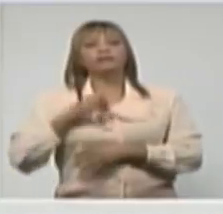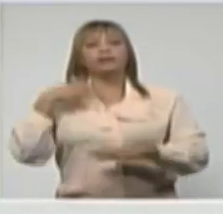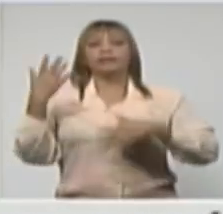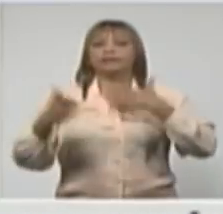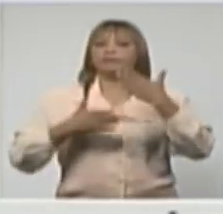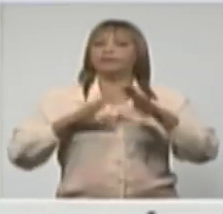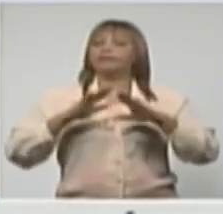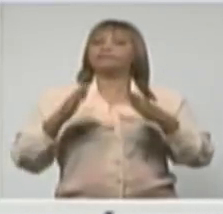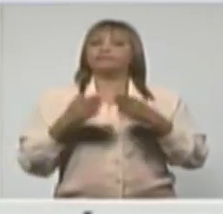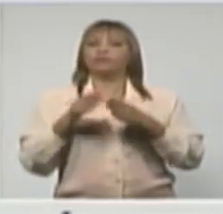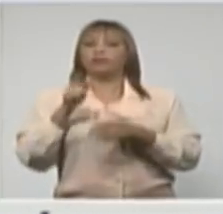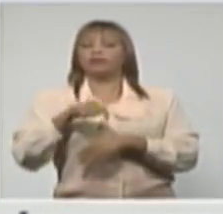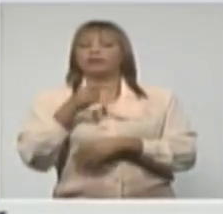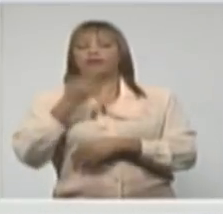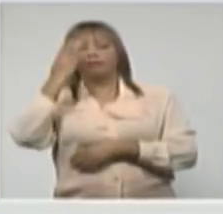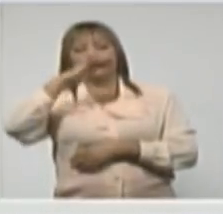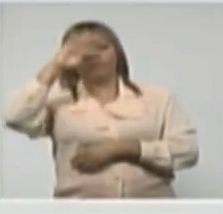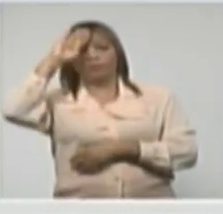Y reitero,